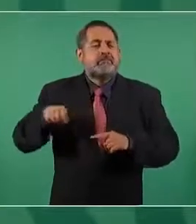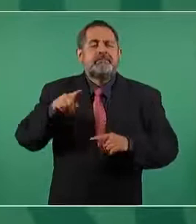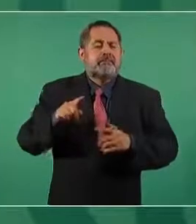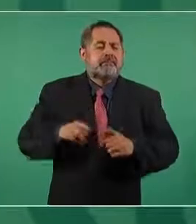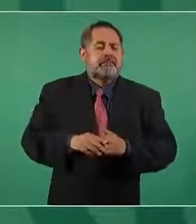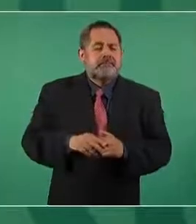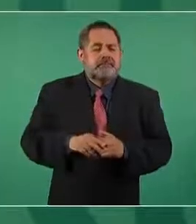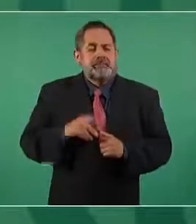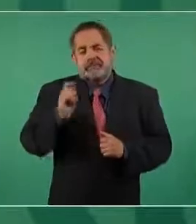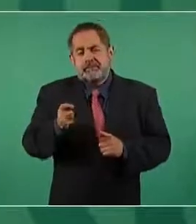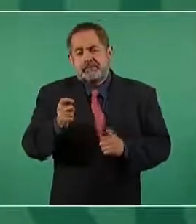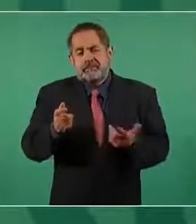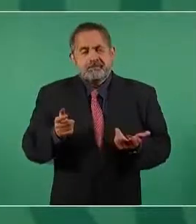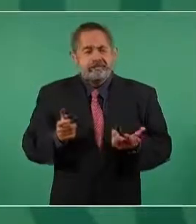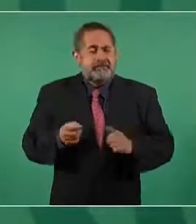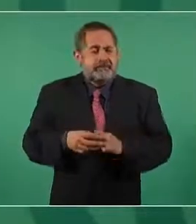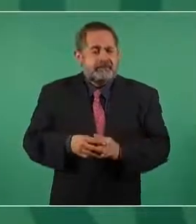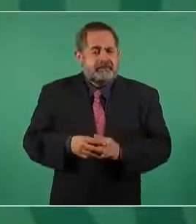no tienen